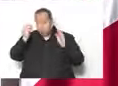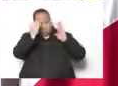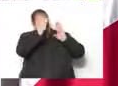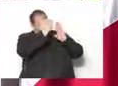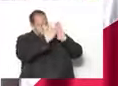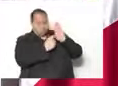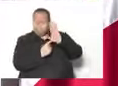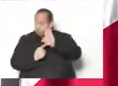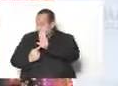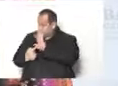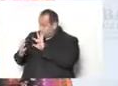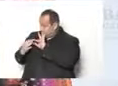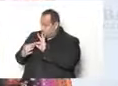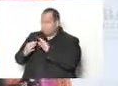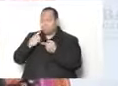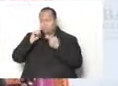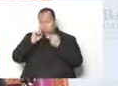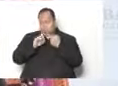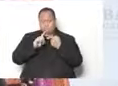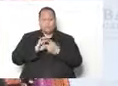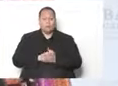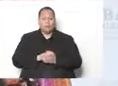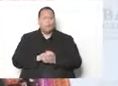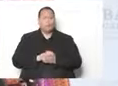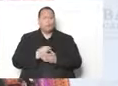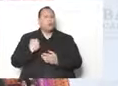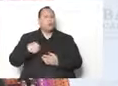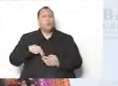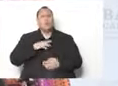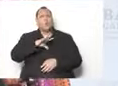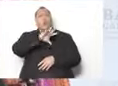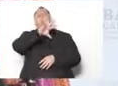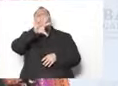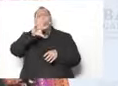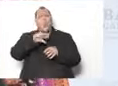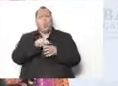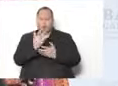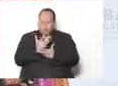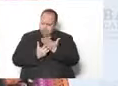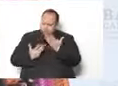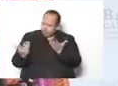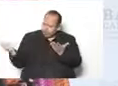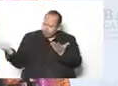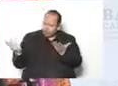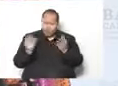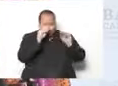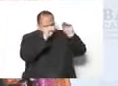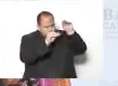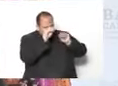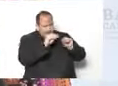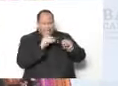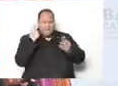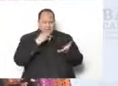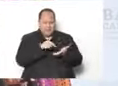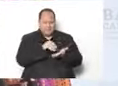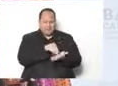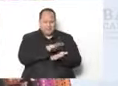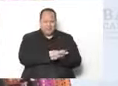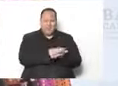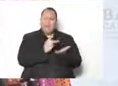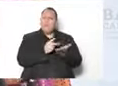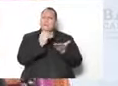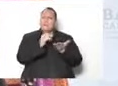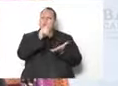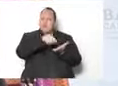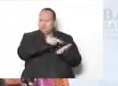siguiente. 1. Realizar todas las acciones necesarias para proceder a la cancelación del